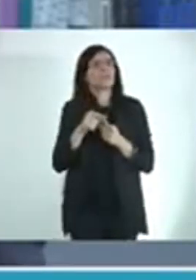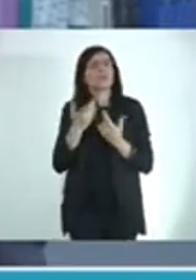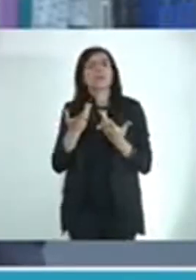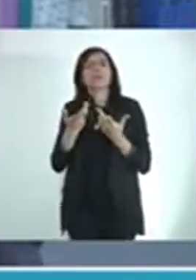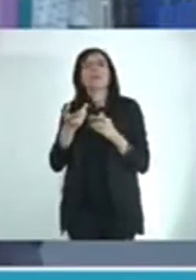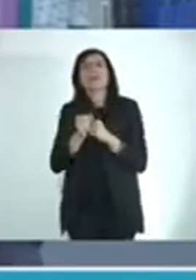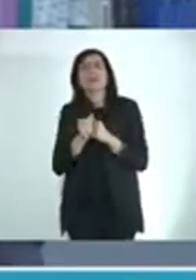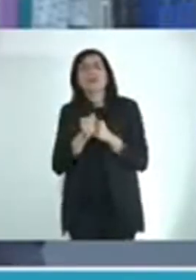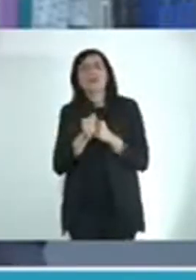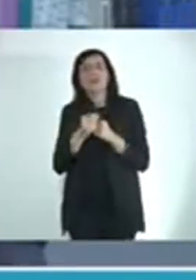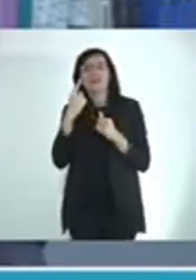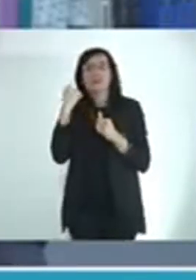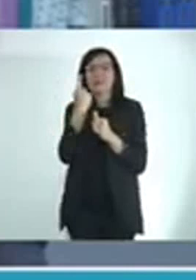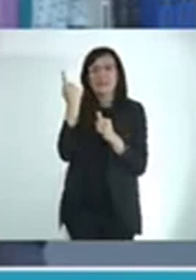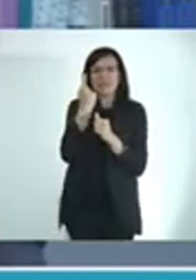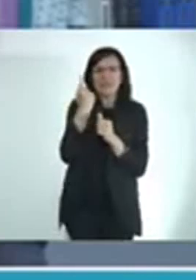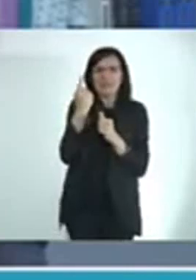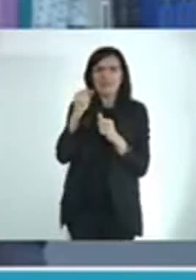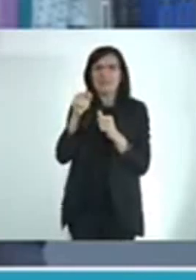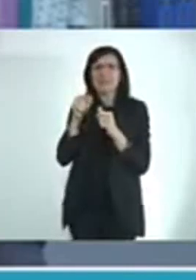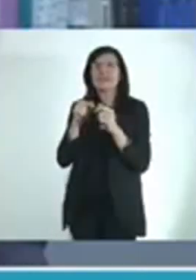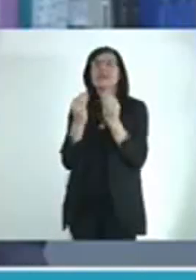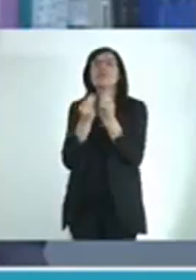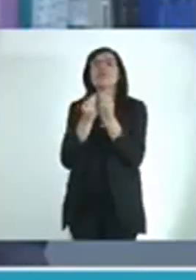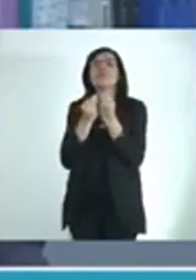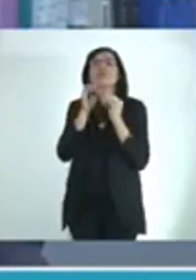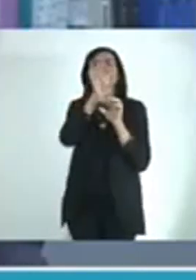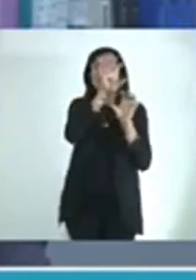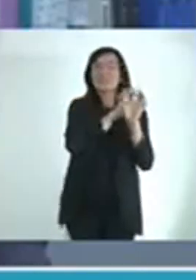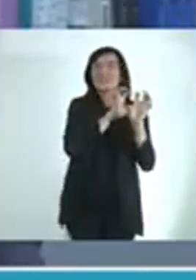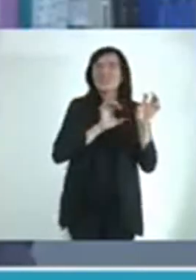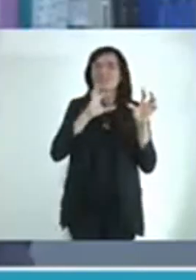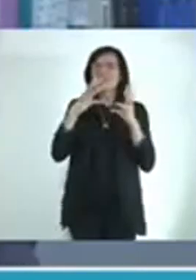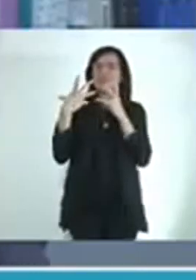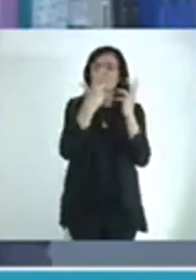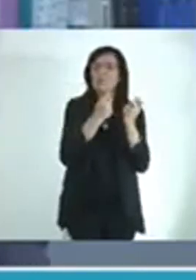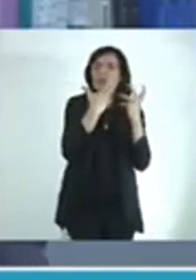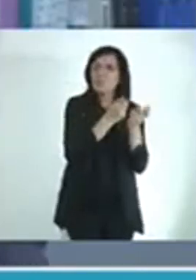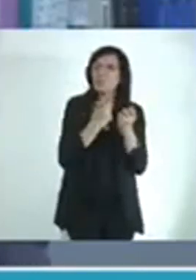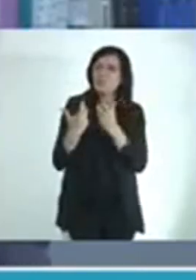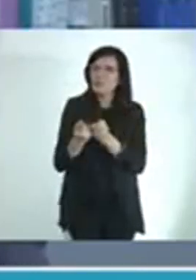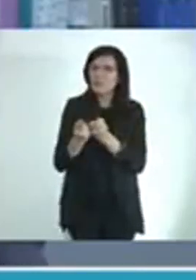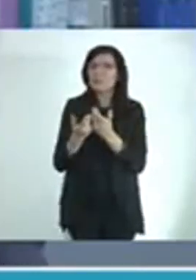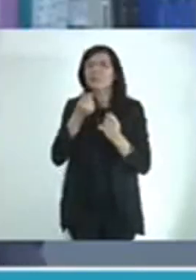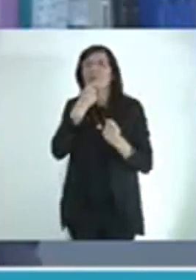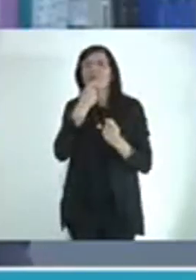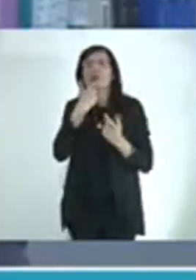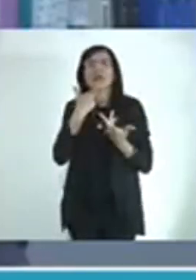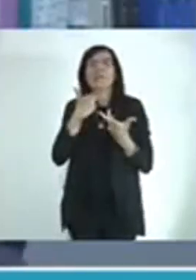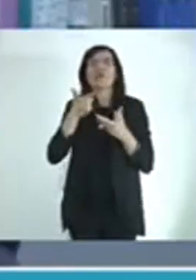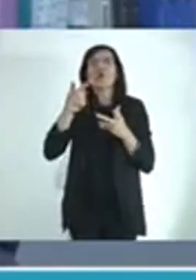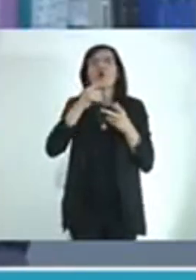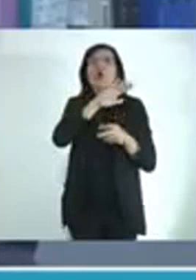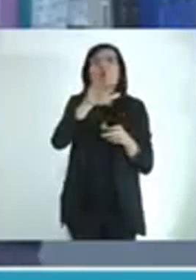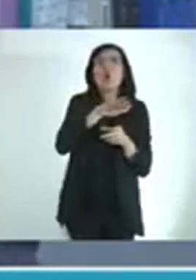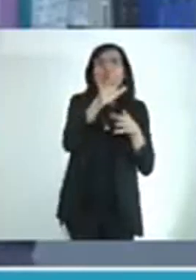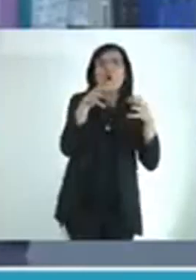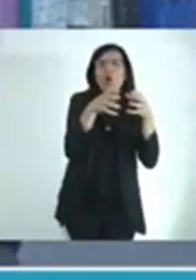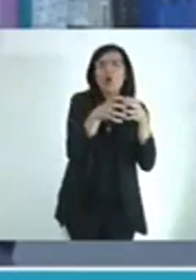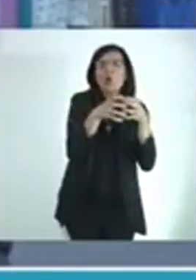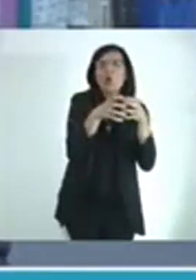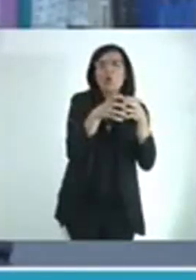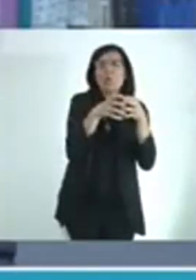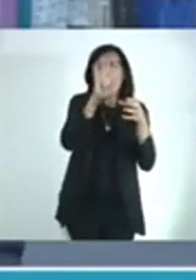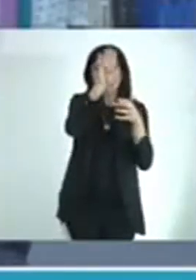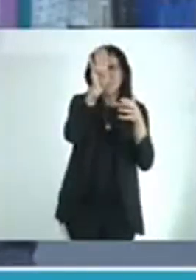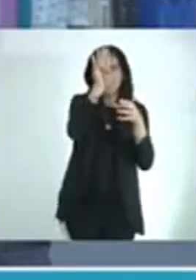la modalidad de educación intercultural bilingüe, un trabajo que venimos haciendo con las distintas comunidades de los pueblos originarios, donde están representadas por sus caciques, con el